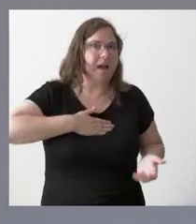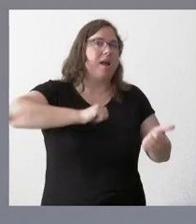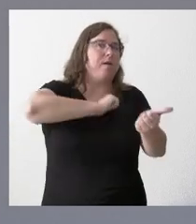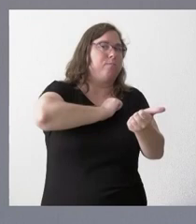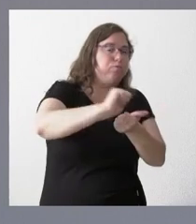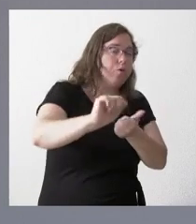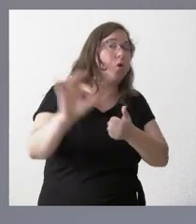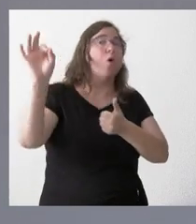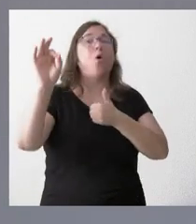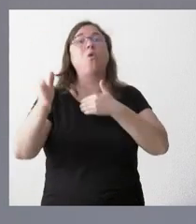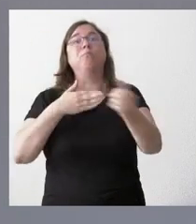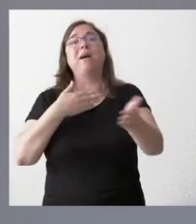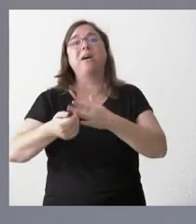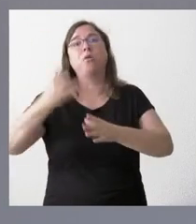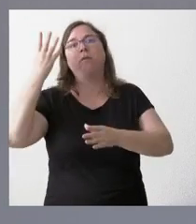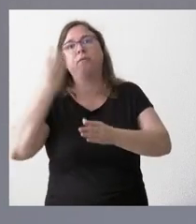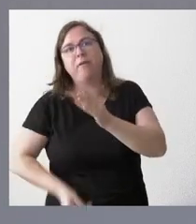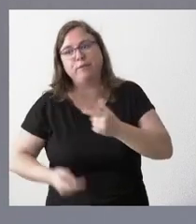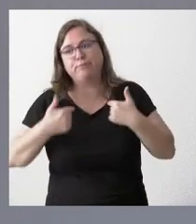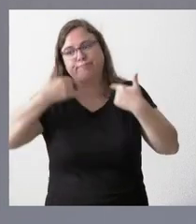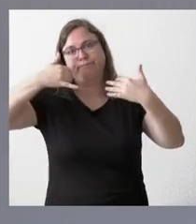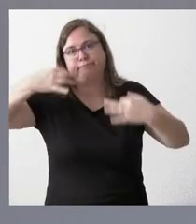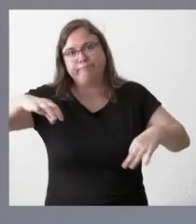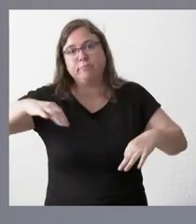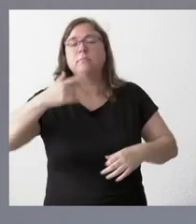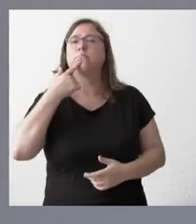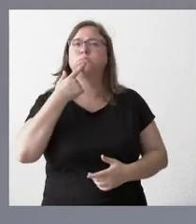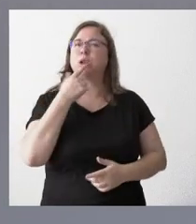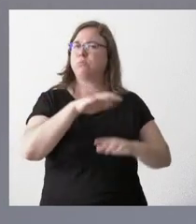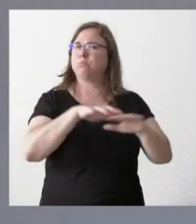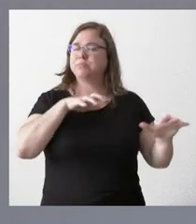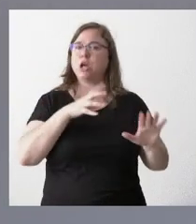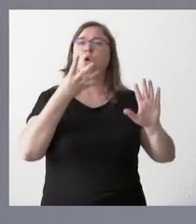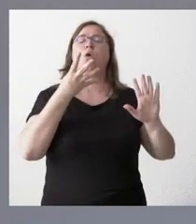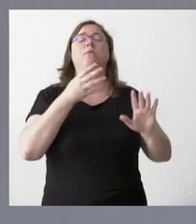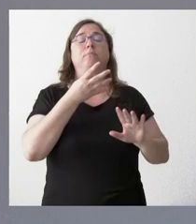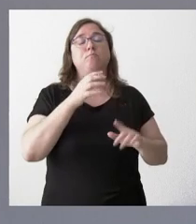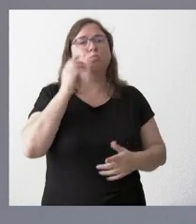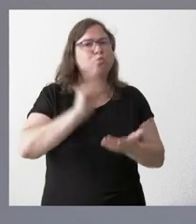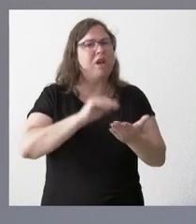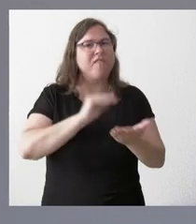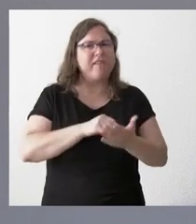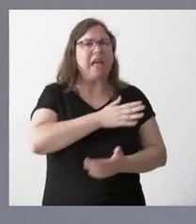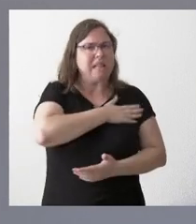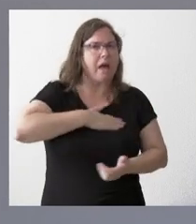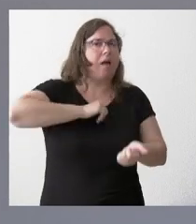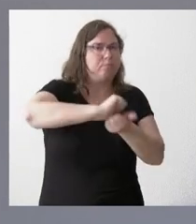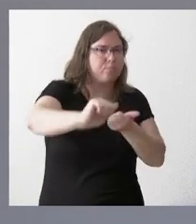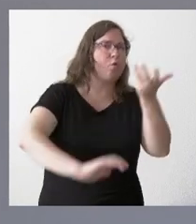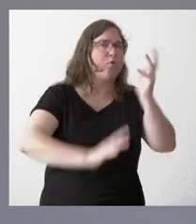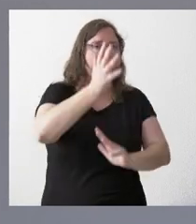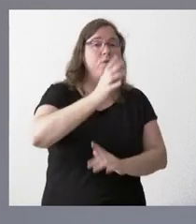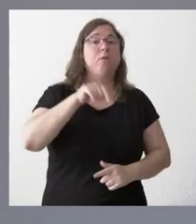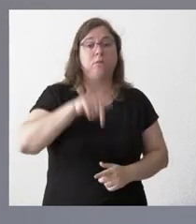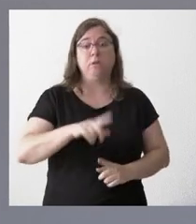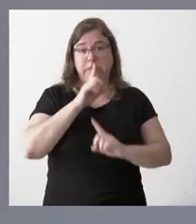intencionada o bien sea por errores humanos, pero en muchísimo caso es intencionado. Y también en este ejercicio pues hemos sufrido